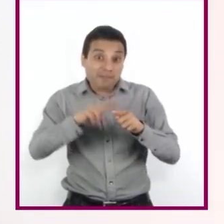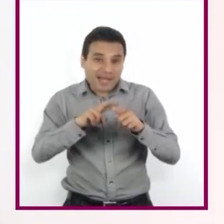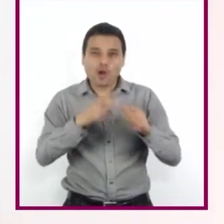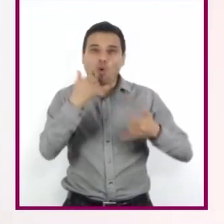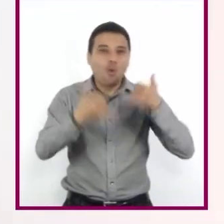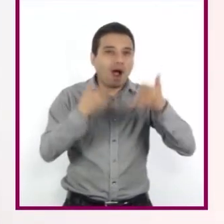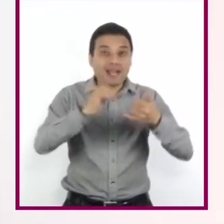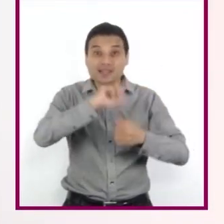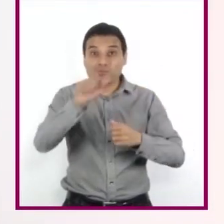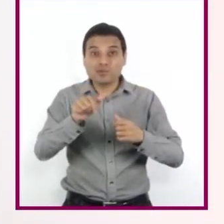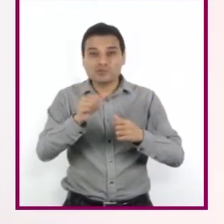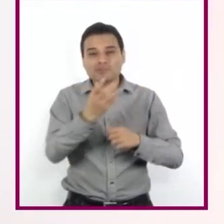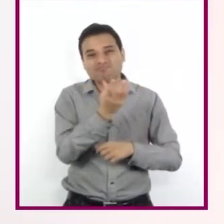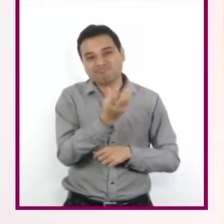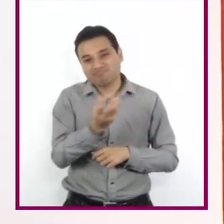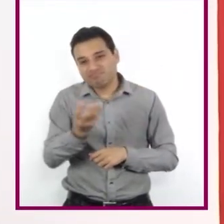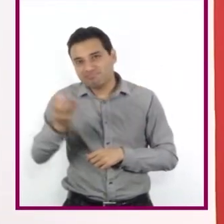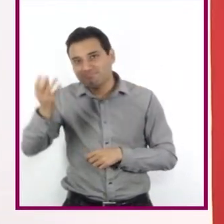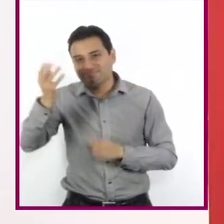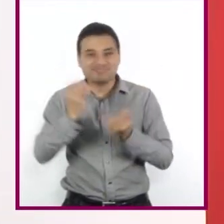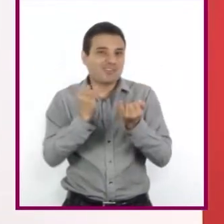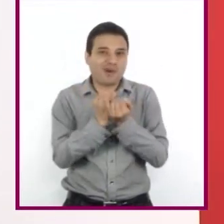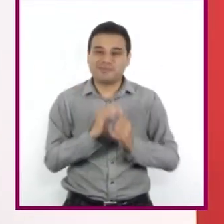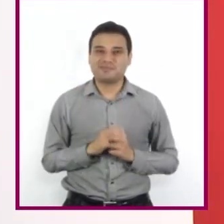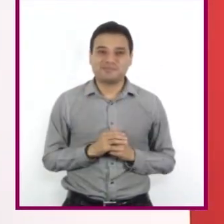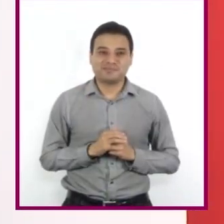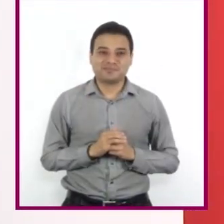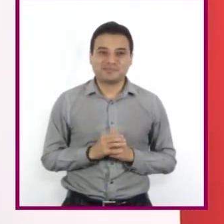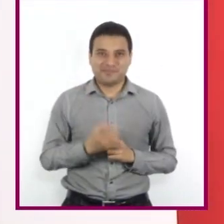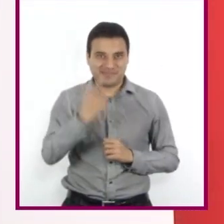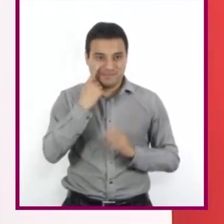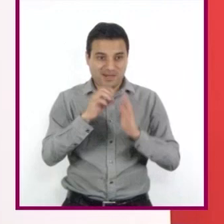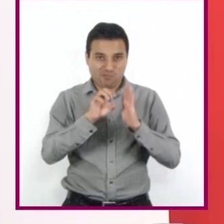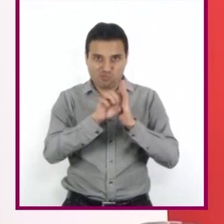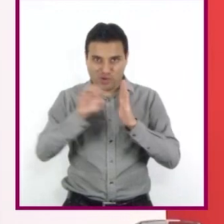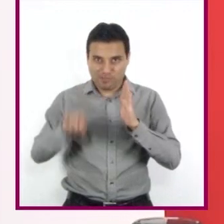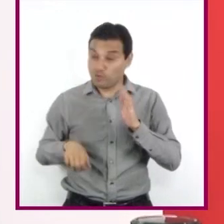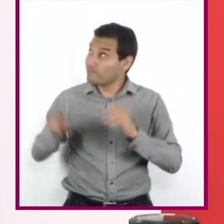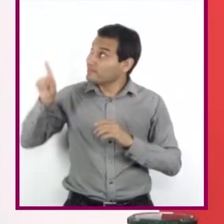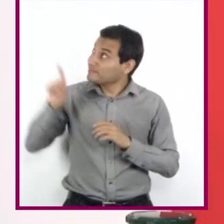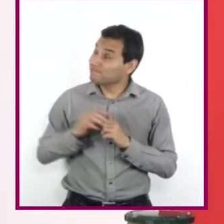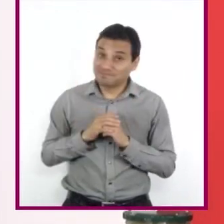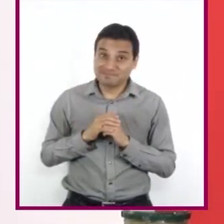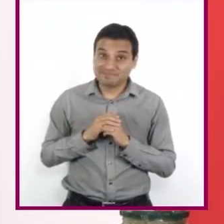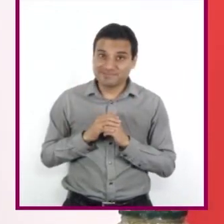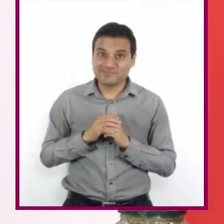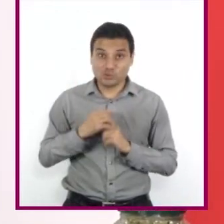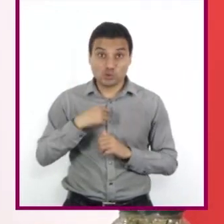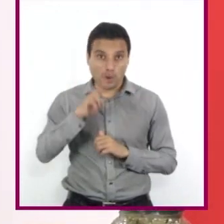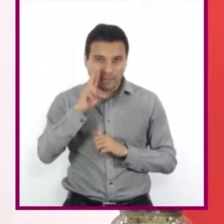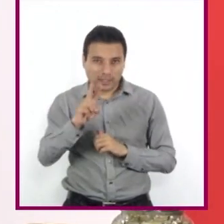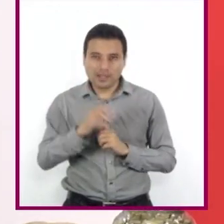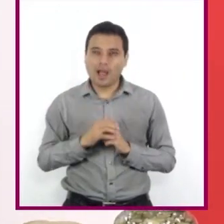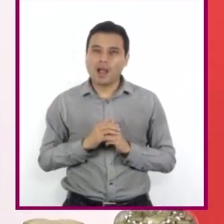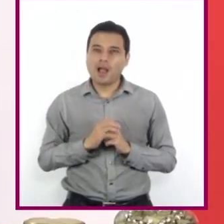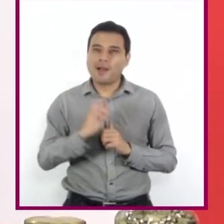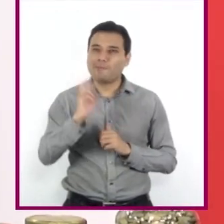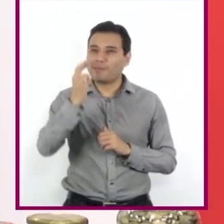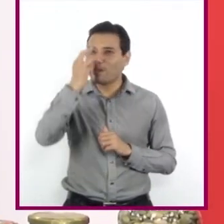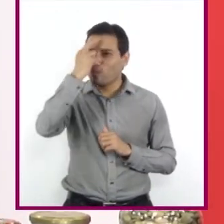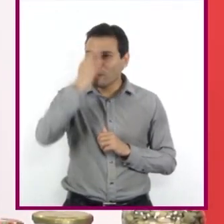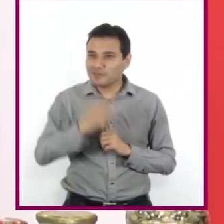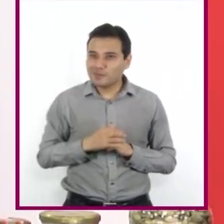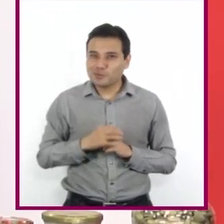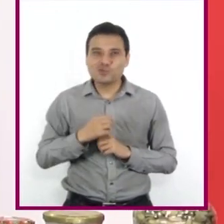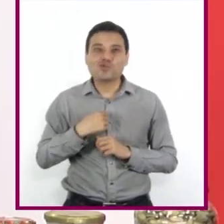juegos. En mi caso, el autorretrato con linterna china de Egon Schiele me recuerda a mí después de que salgo